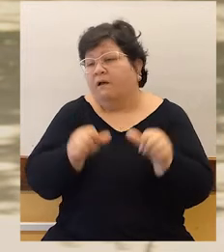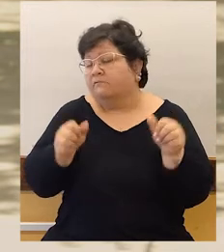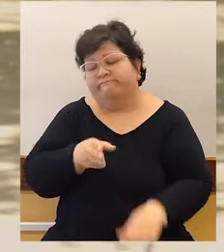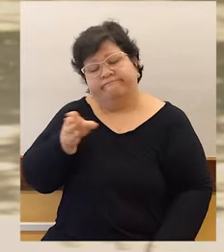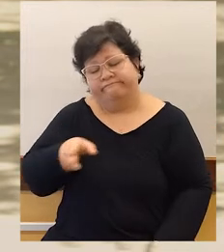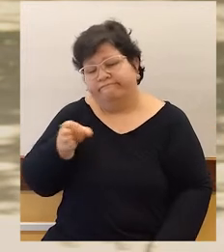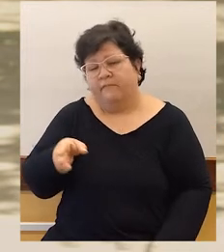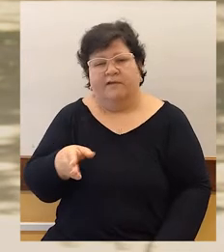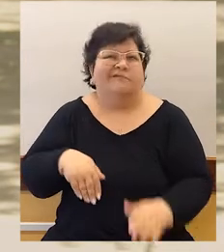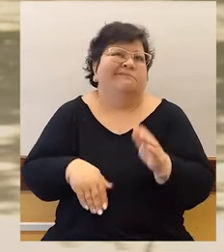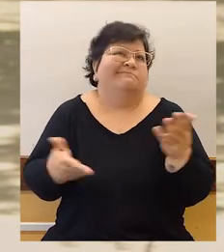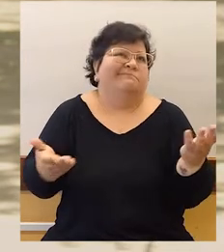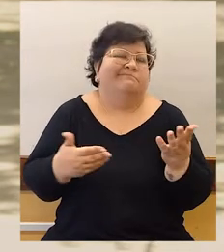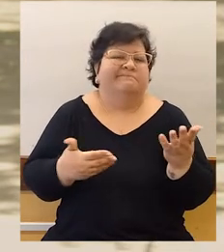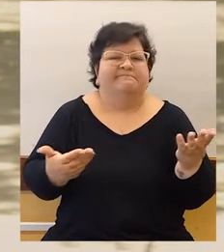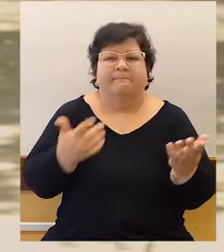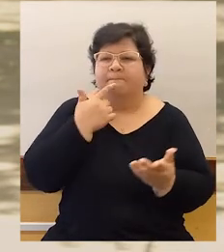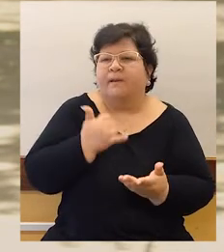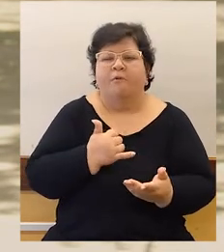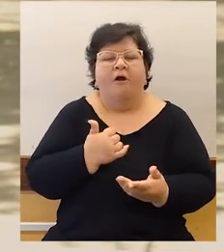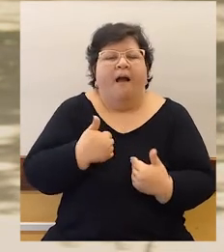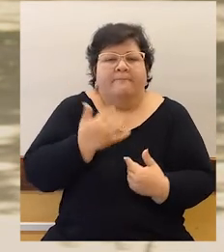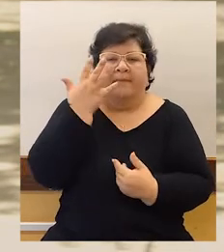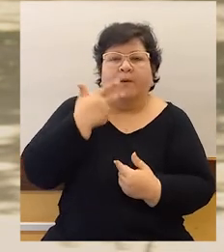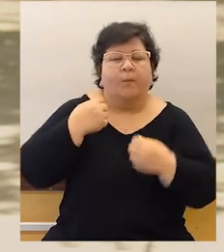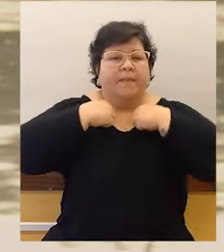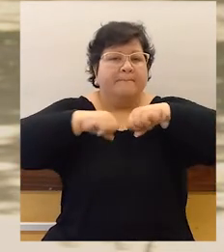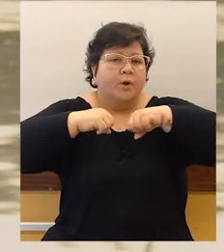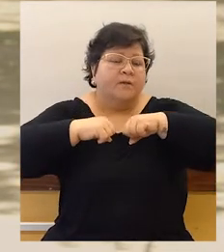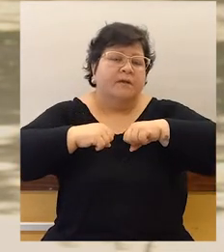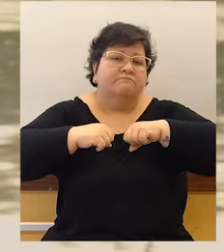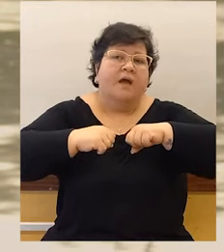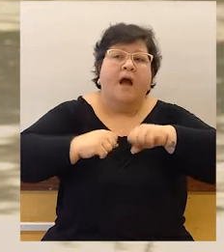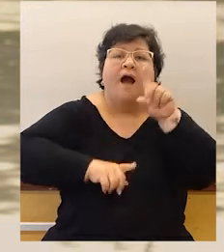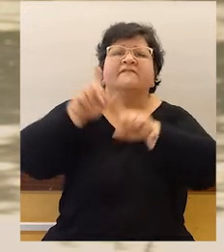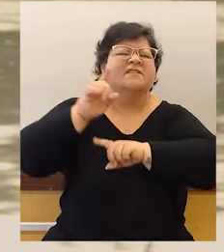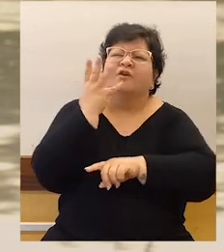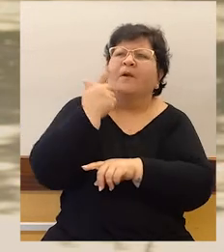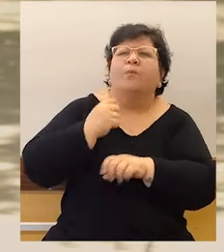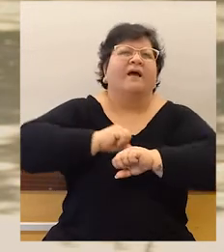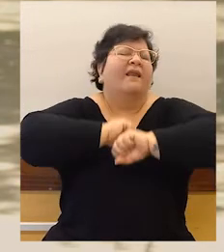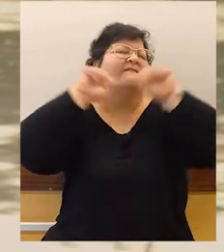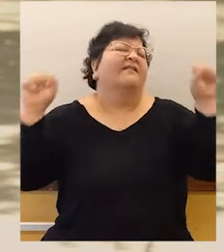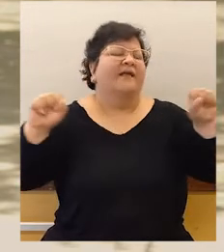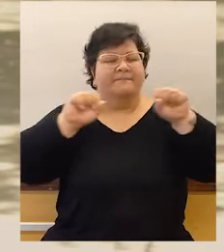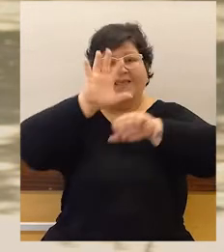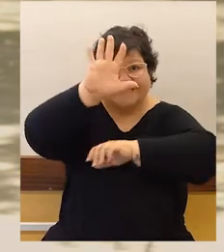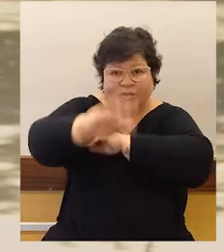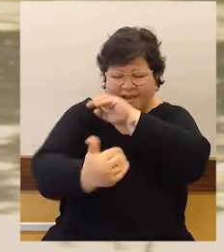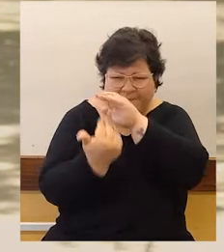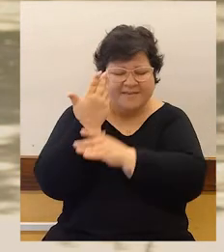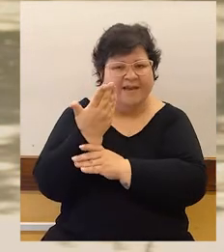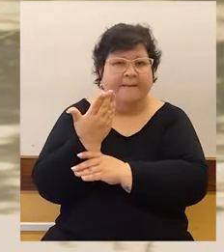son la mayoría de las veces. Entonces, en cambio, no sé, a mí me gusta el deporte, a veces no, no me gusta mucho levantarme a las 5 de la mañana para ir a entrenar,